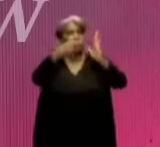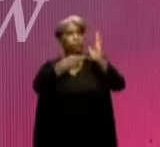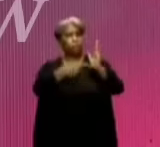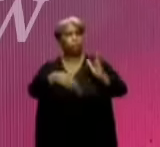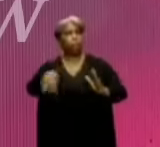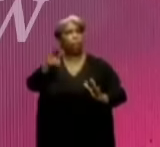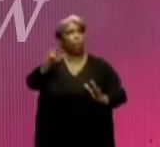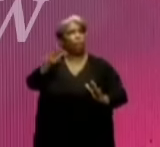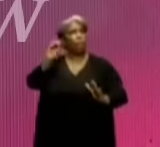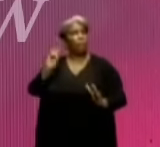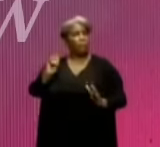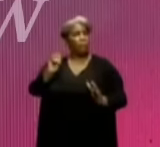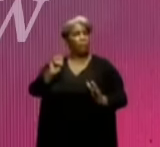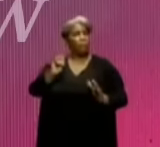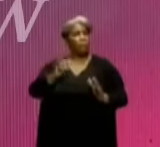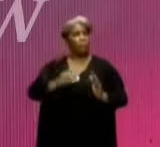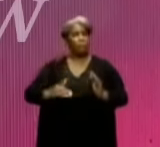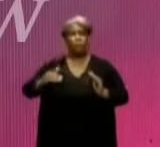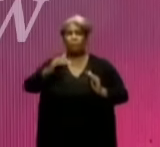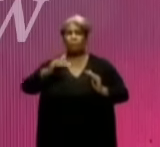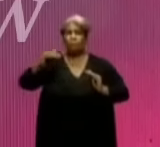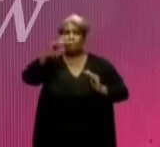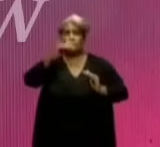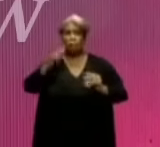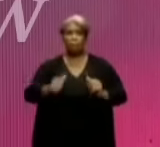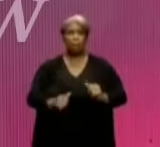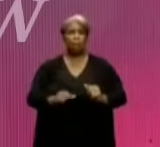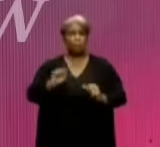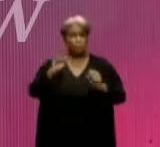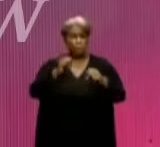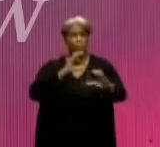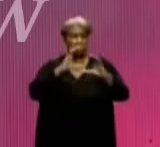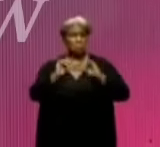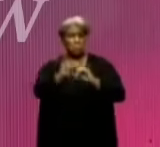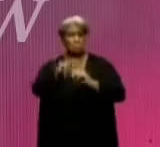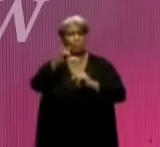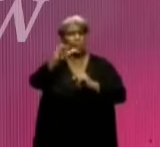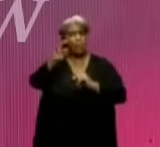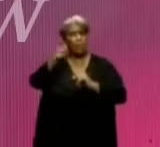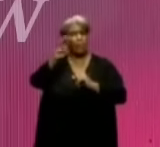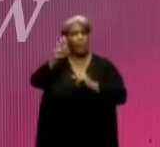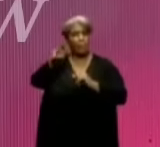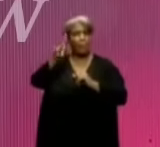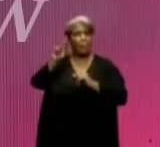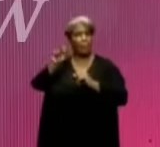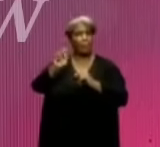a niveles sin precedentes. ¿Tú puedes hablar de eso, Limber?